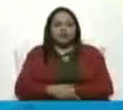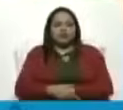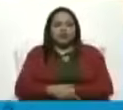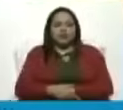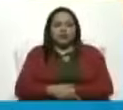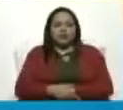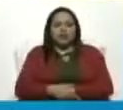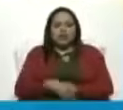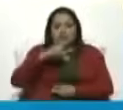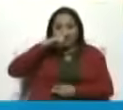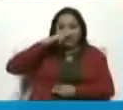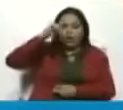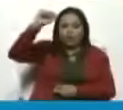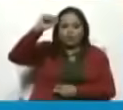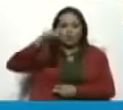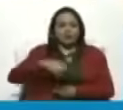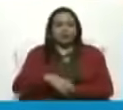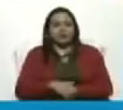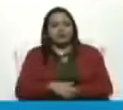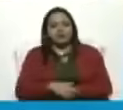soy Nicolás Maduro Moros,